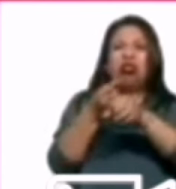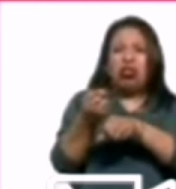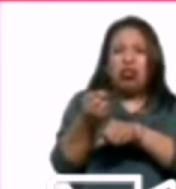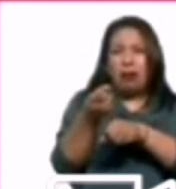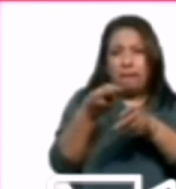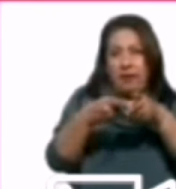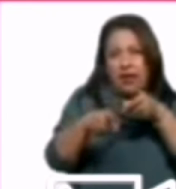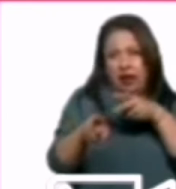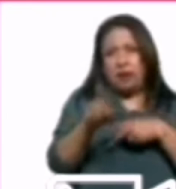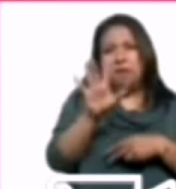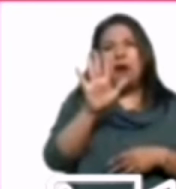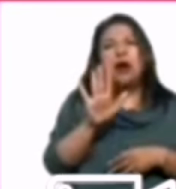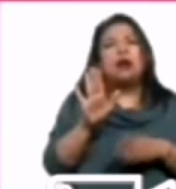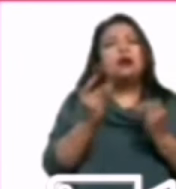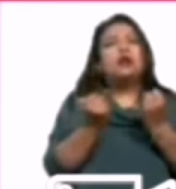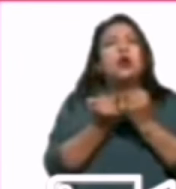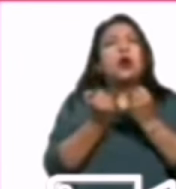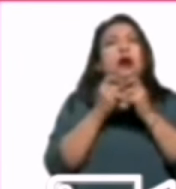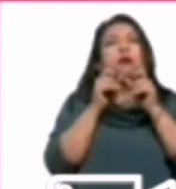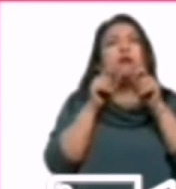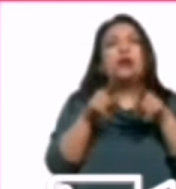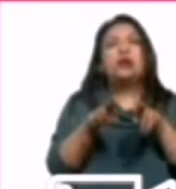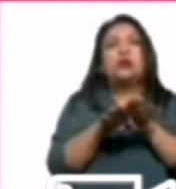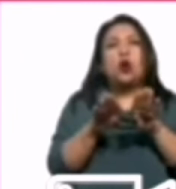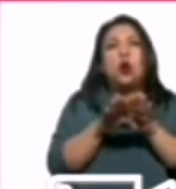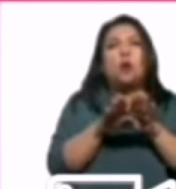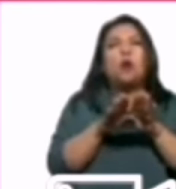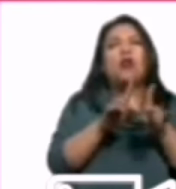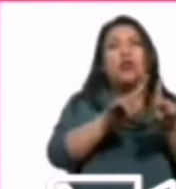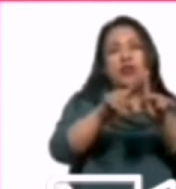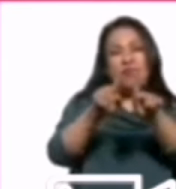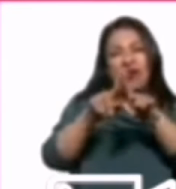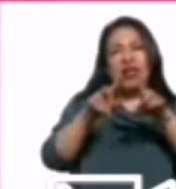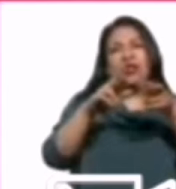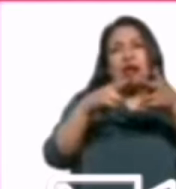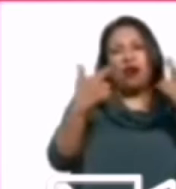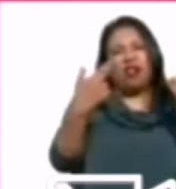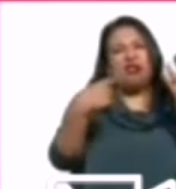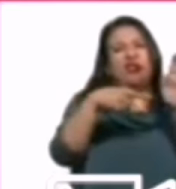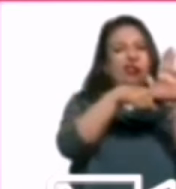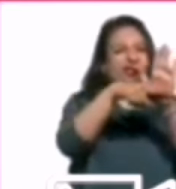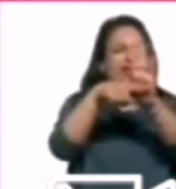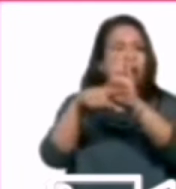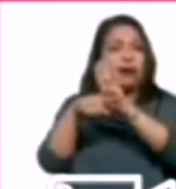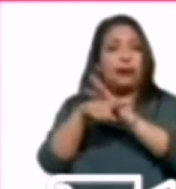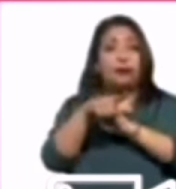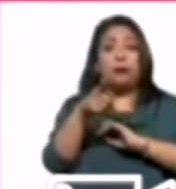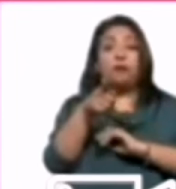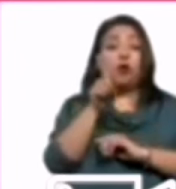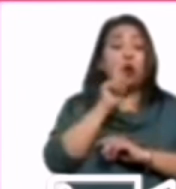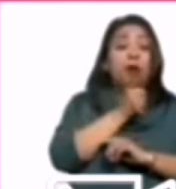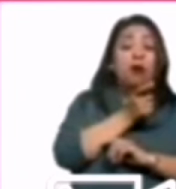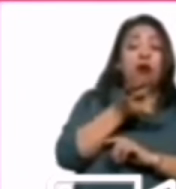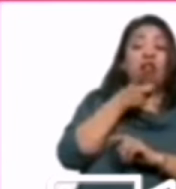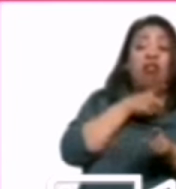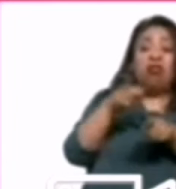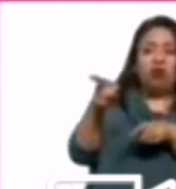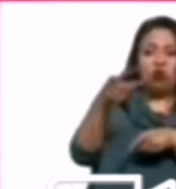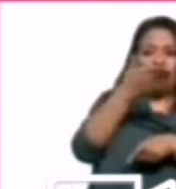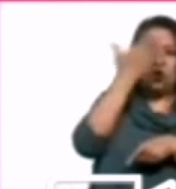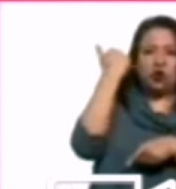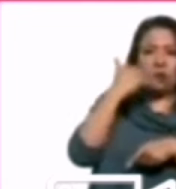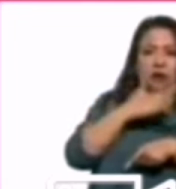Digamos que es una versión de una de tantas relaciones tóxicas. Él le dice a ella que no sabe